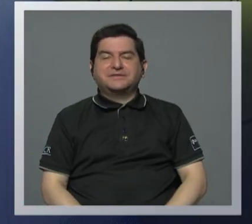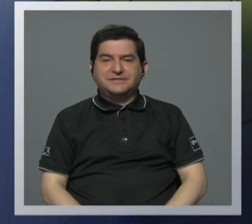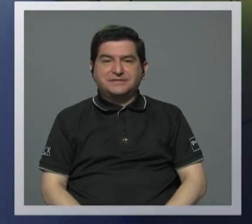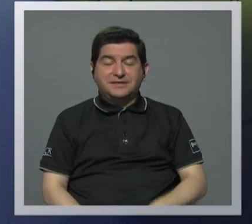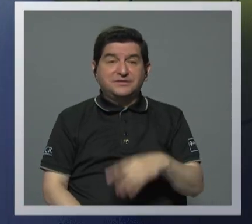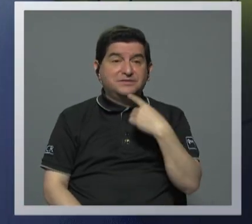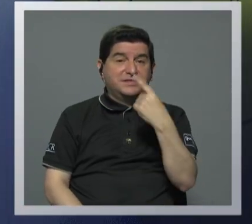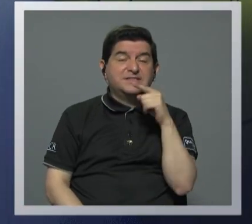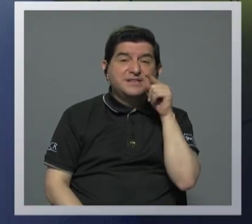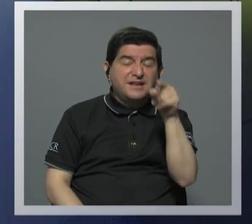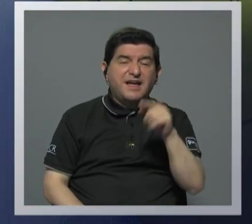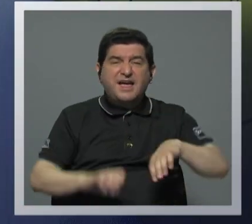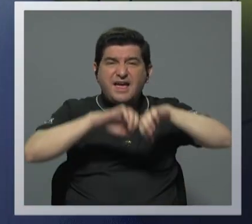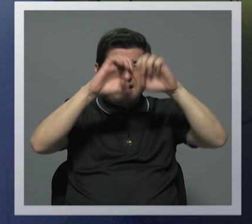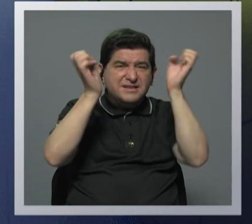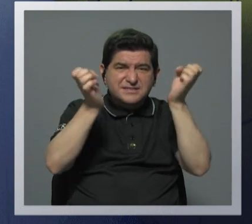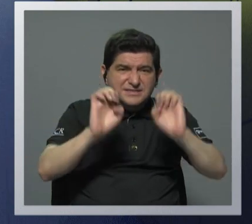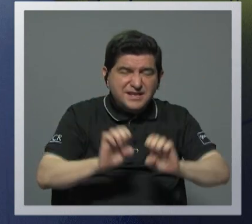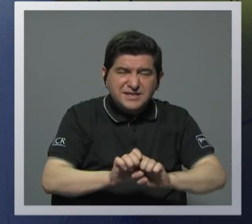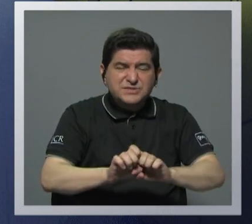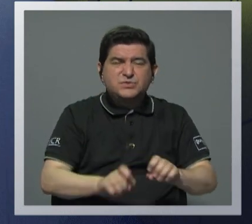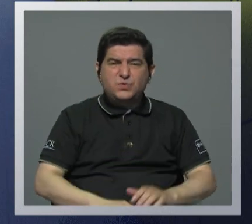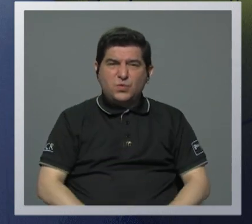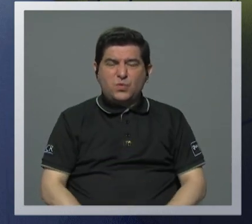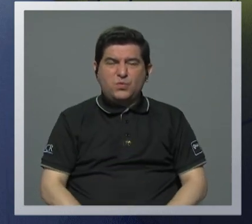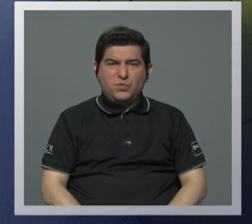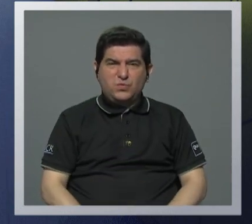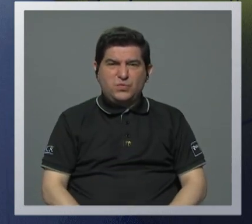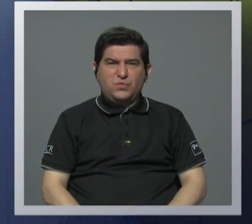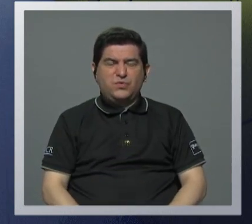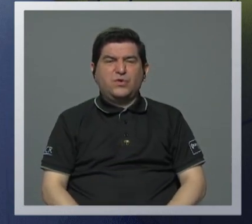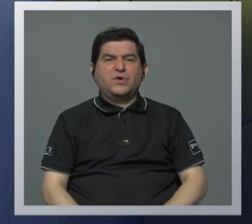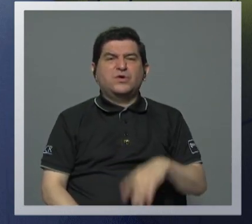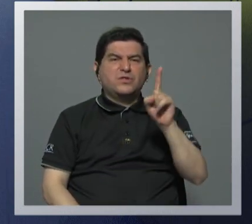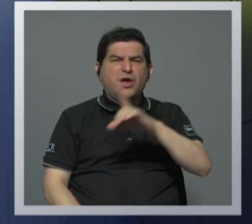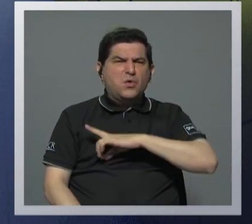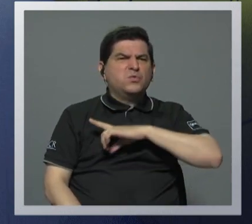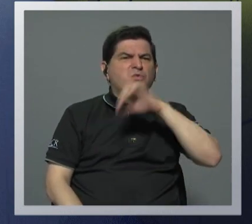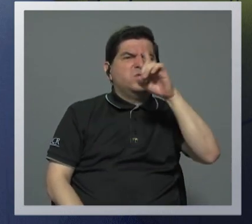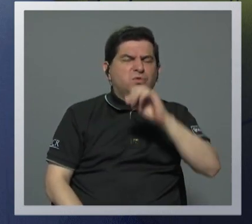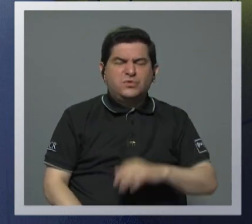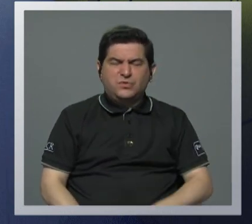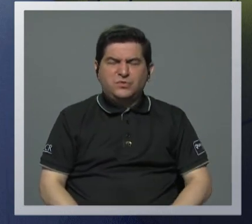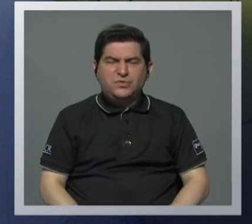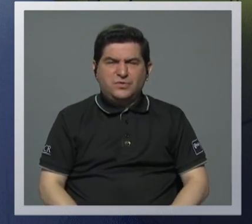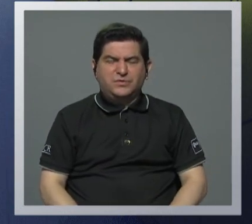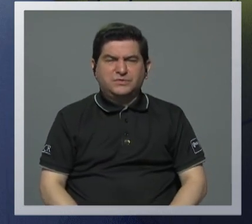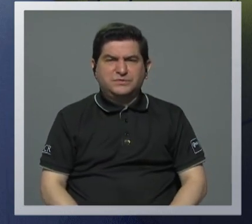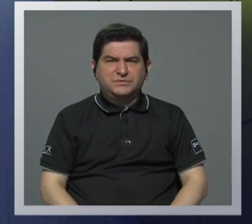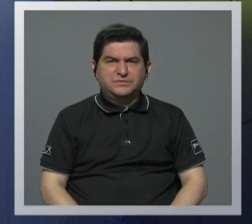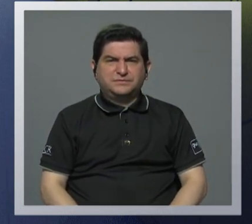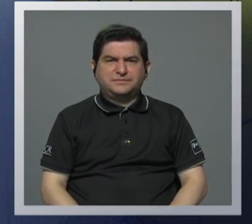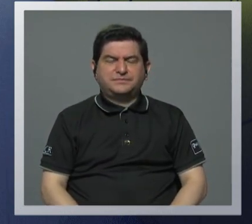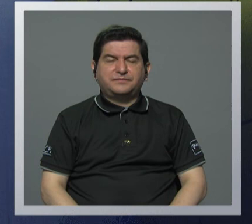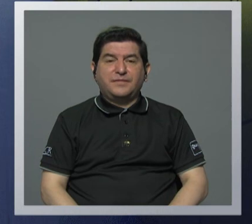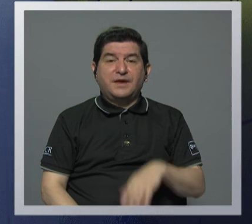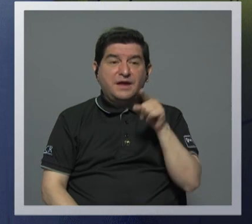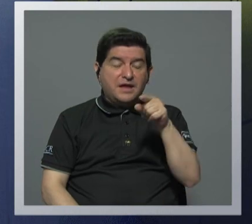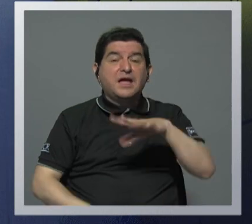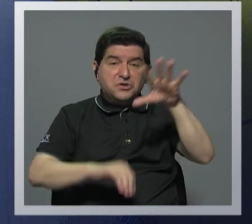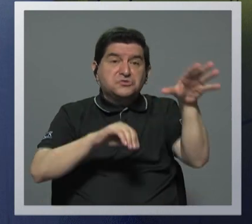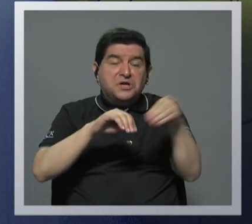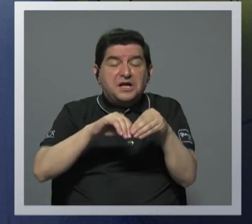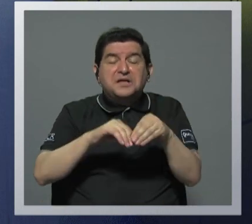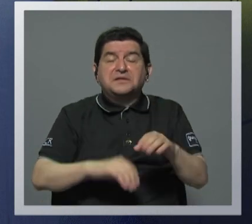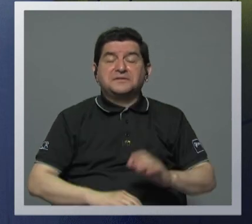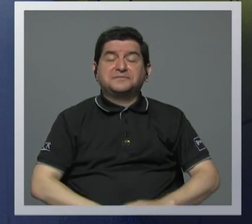dijeron, este es el escudo o rodela del dios Xipe. Los españoles no tenían idea y lo incorporaron.